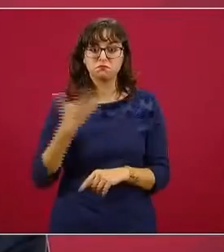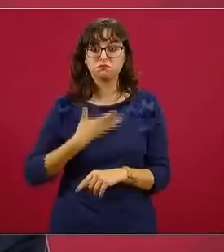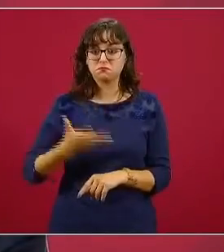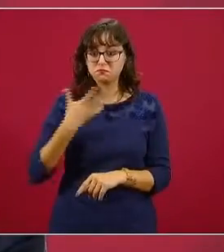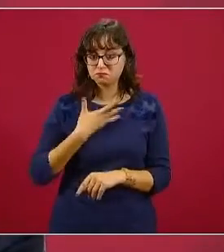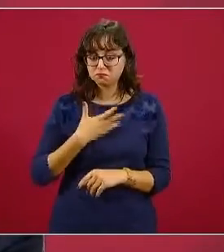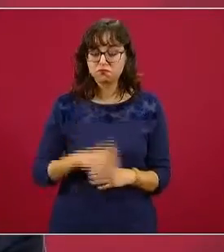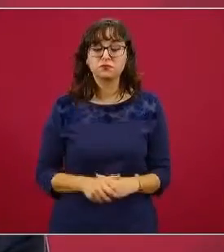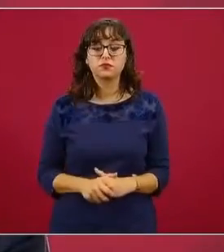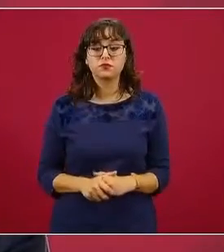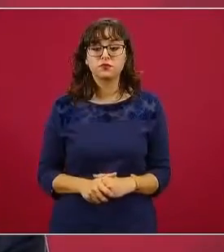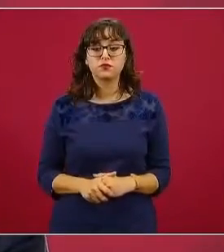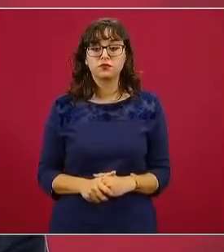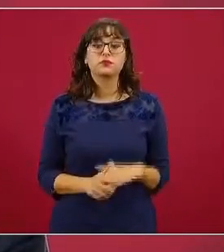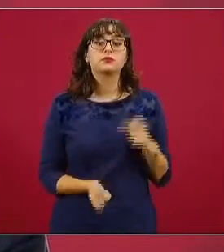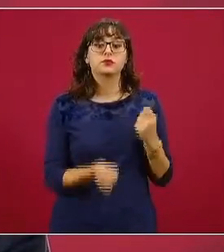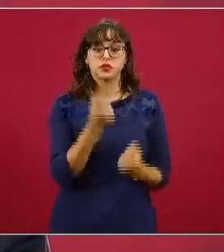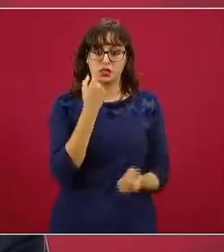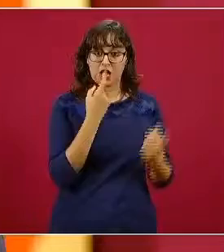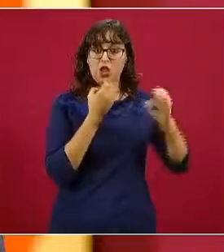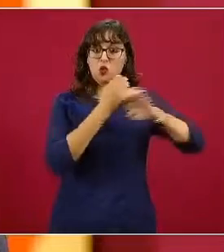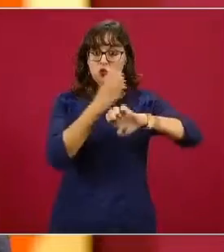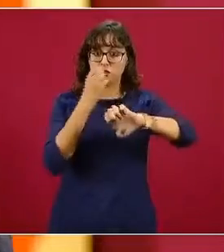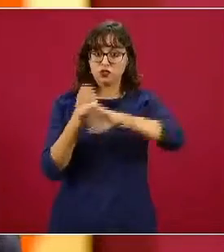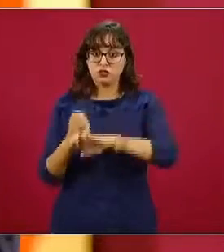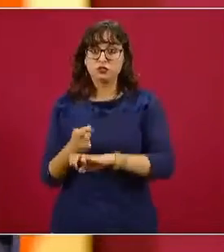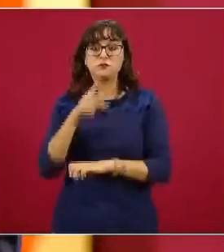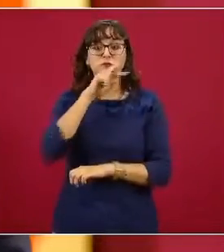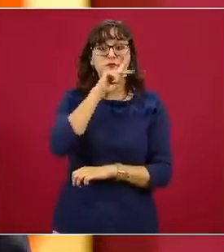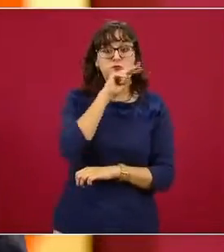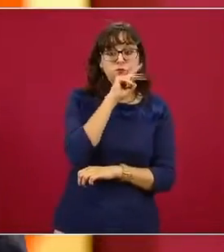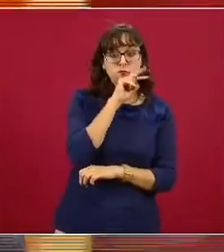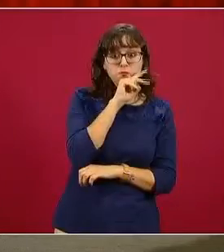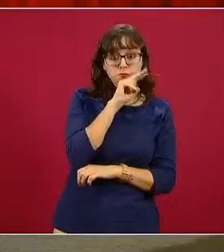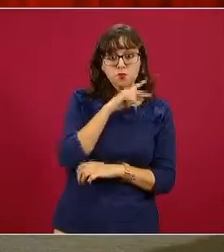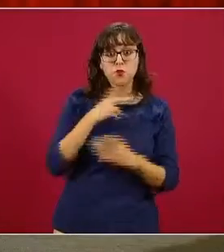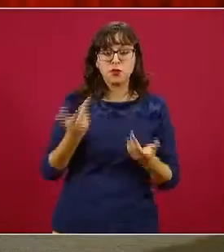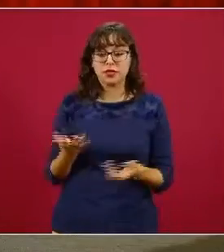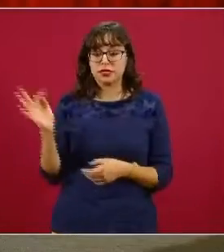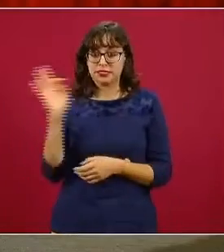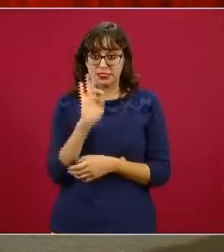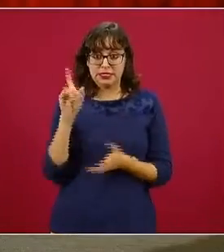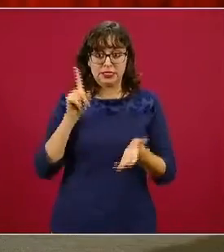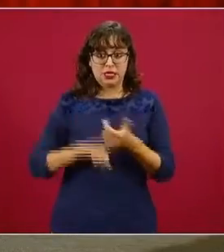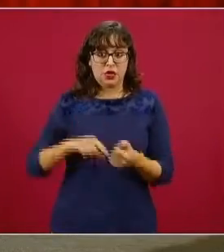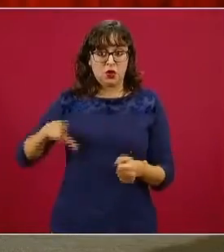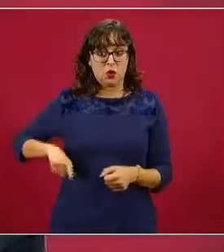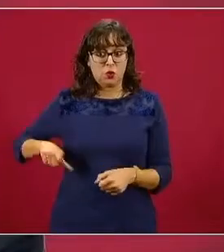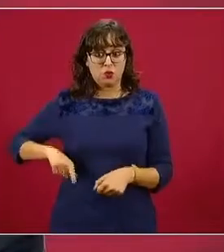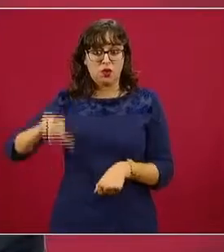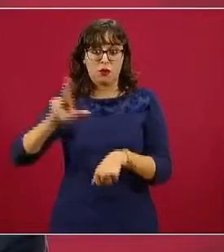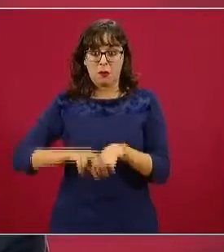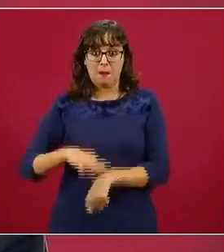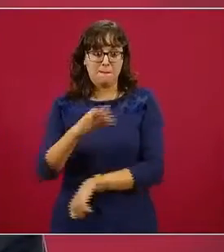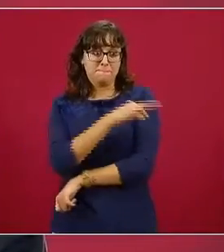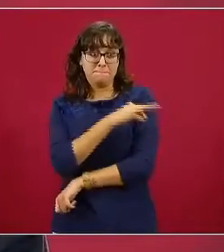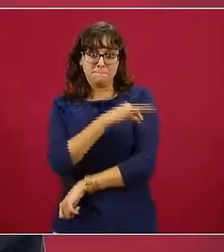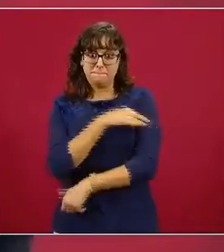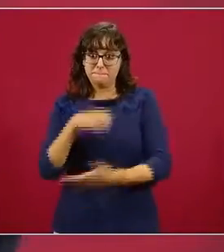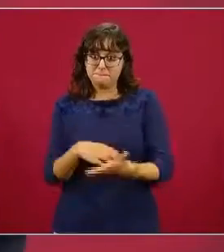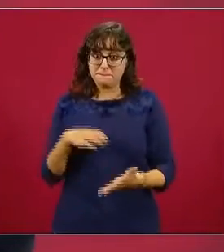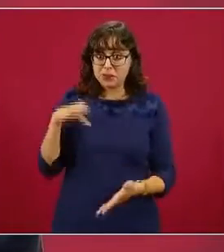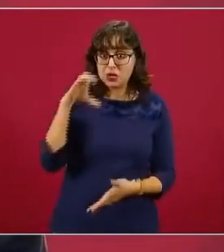para comentar, algunas entidades federativas podrían inquietarse, me refiero a las autoridades sanitarias, de que todavía no han recibido